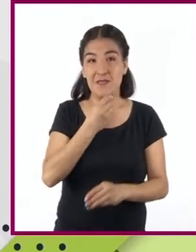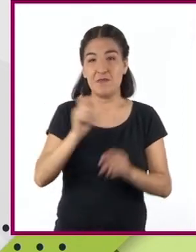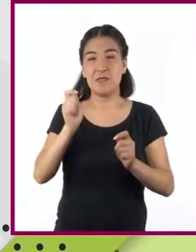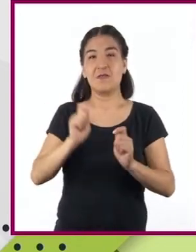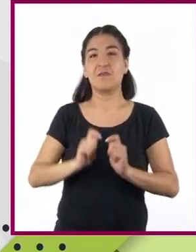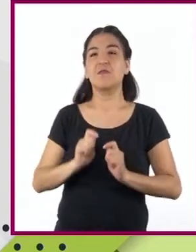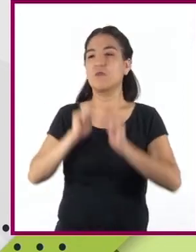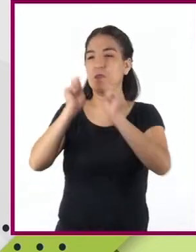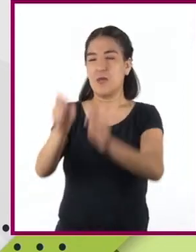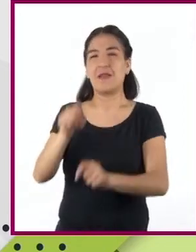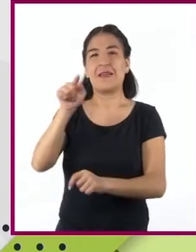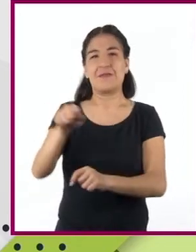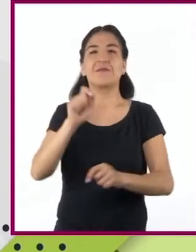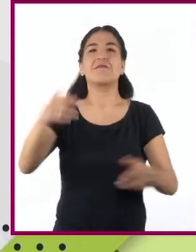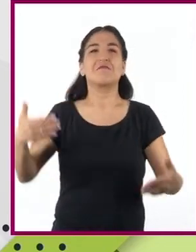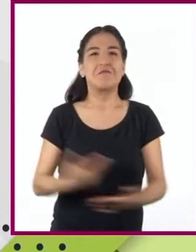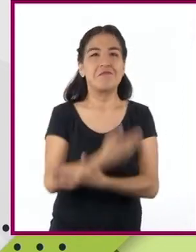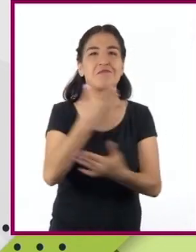del macho reproductor.